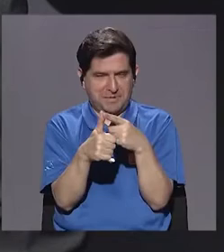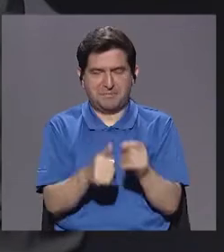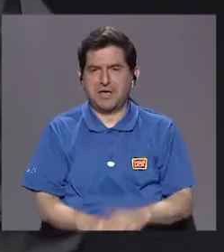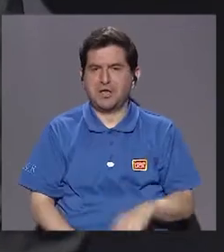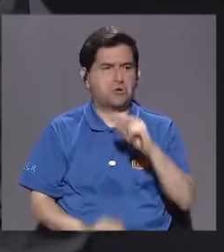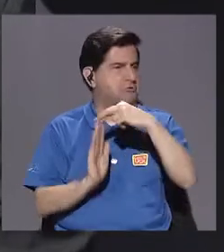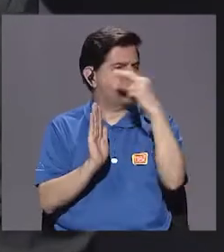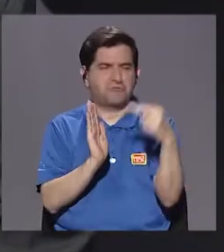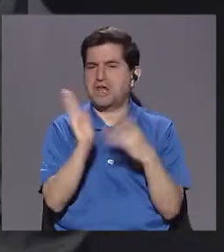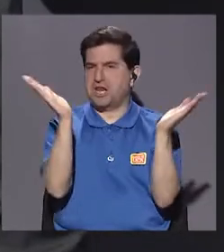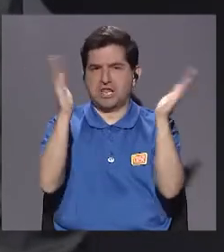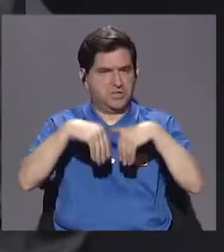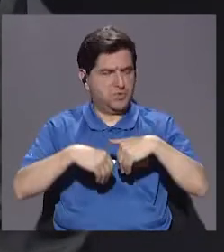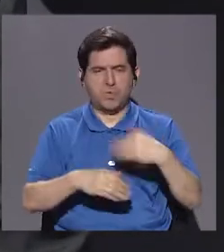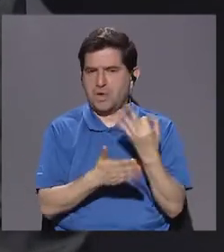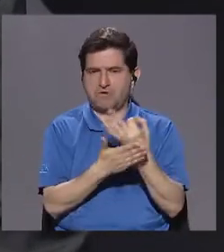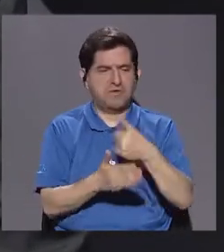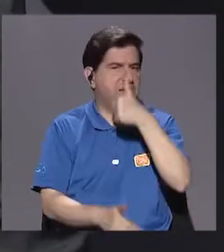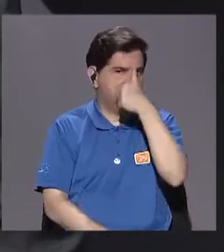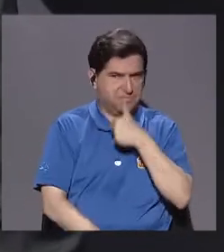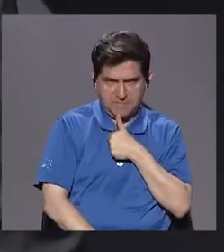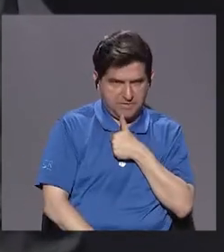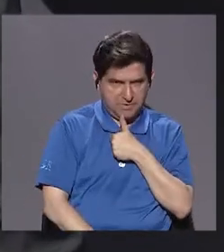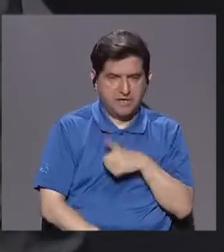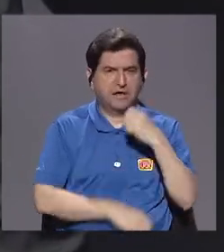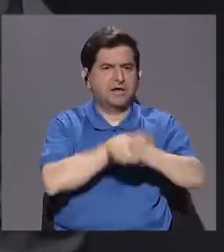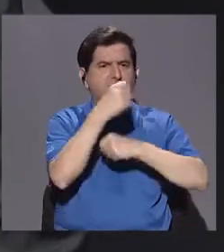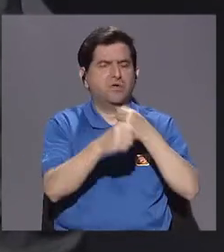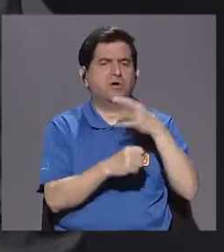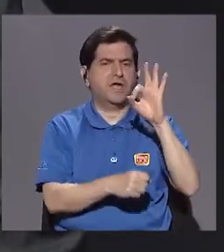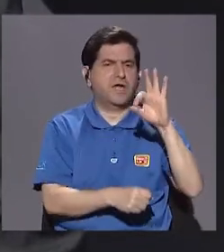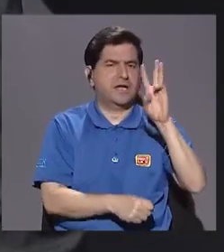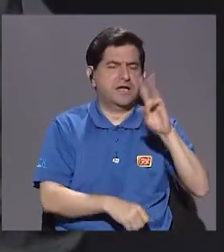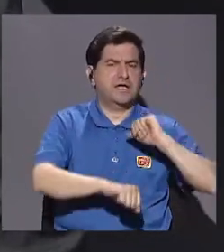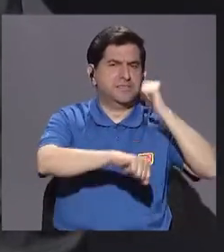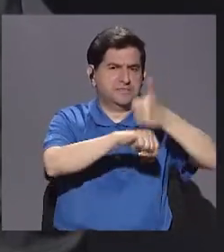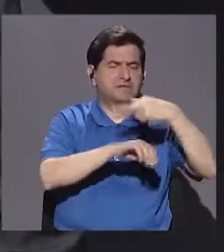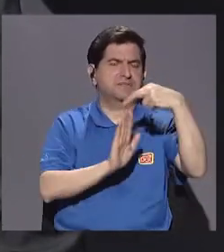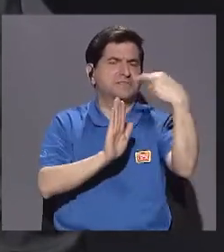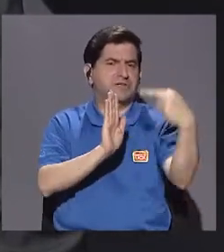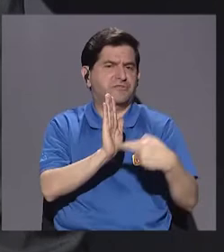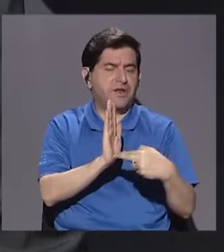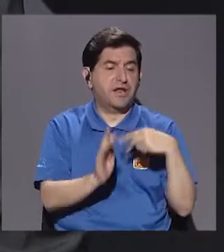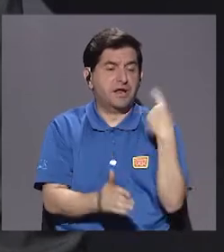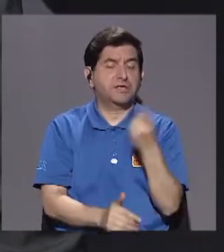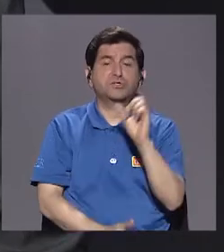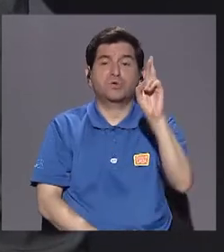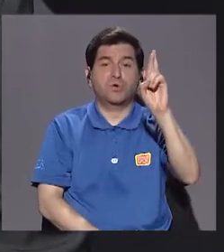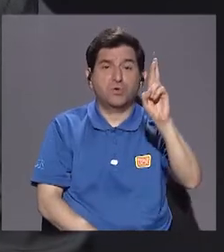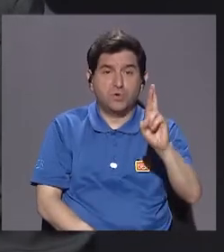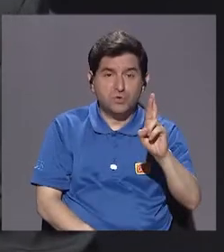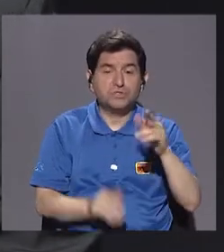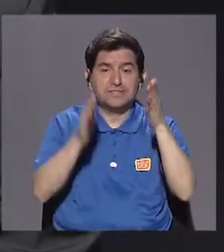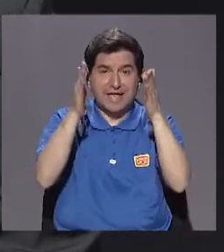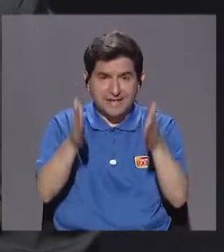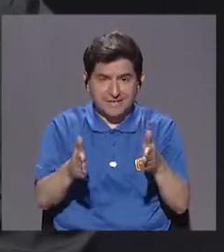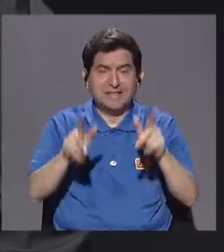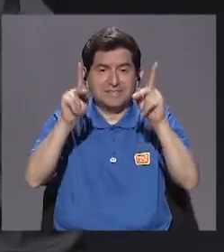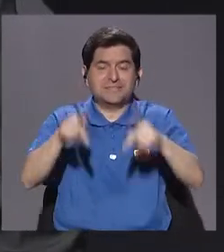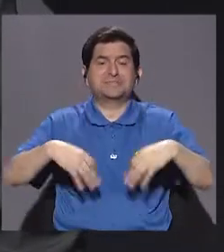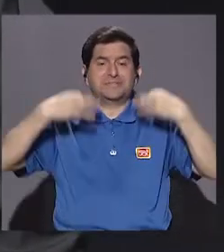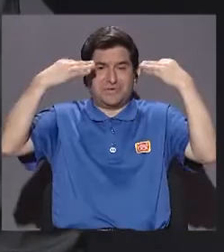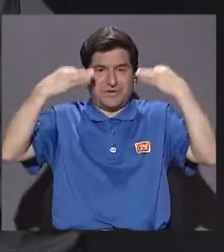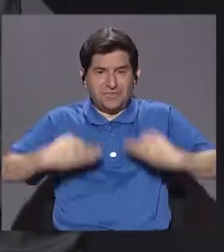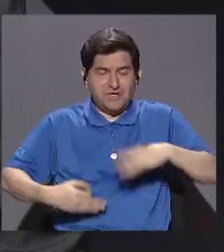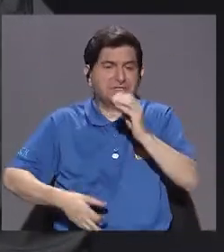regulación sobre ese financiamiento privado en el año 96 se establece como regulación que sólo costarricenses que pueden hacer personas físicas